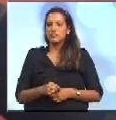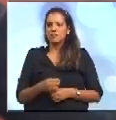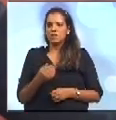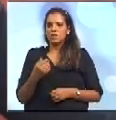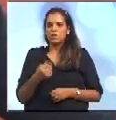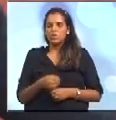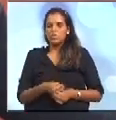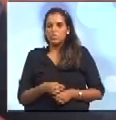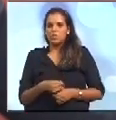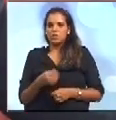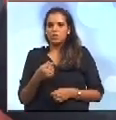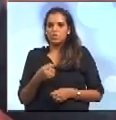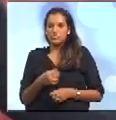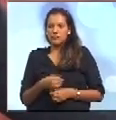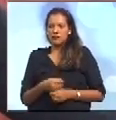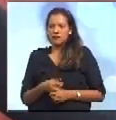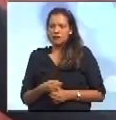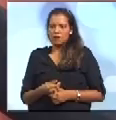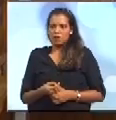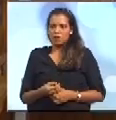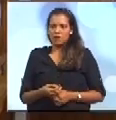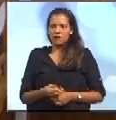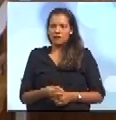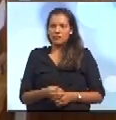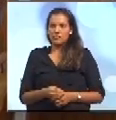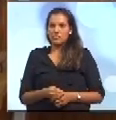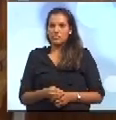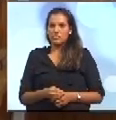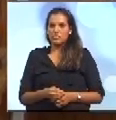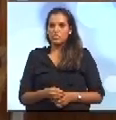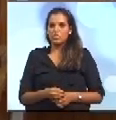una entrevista.